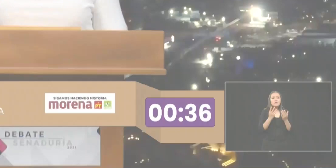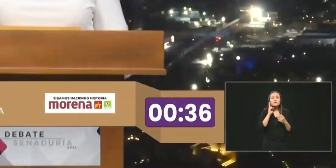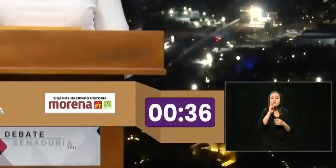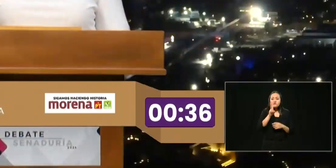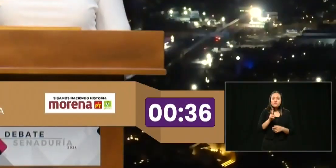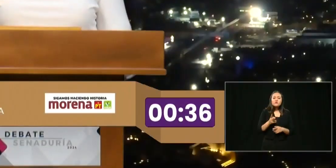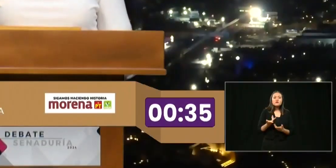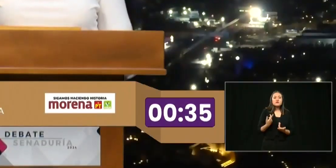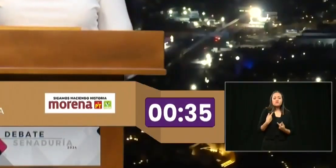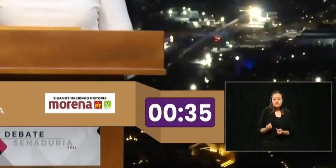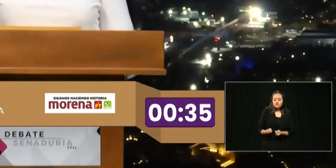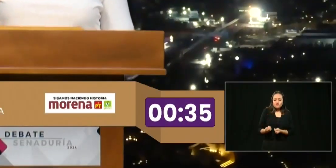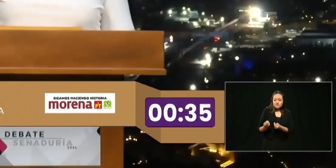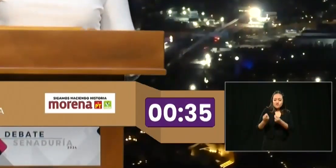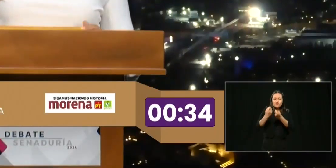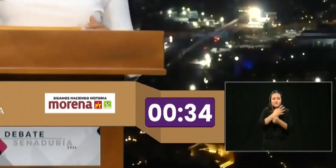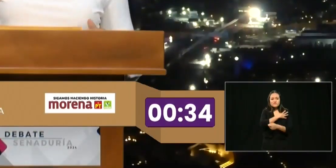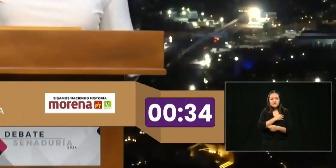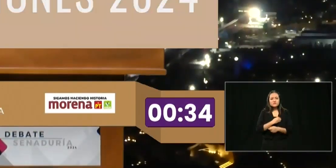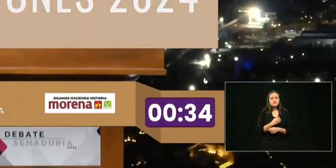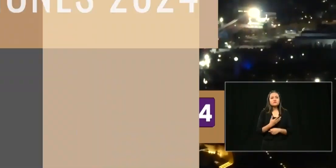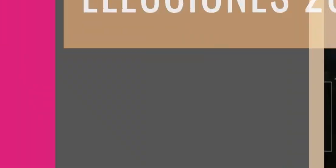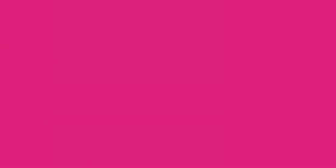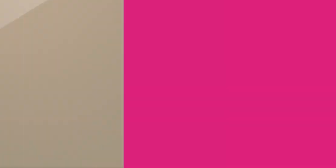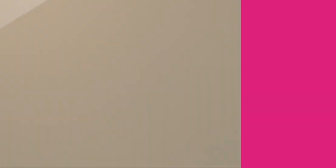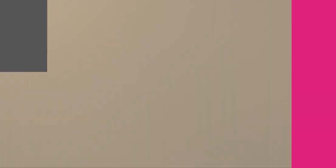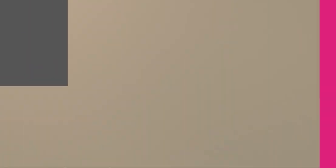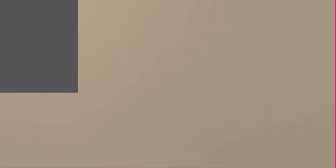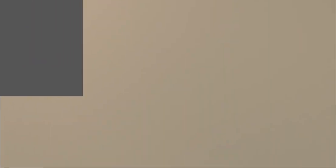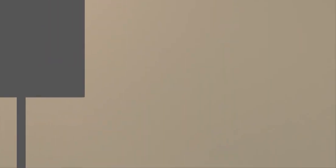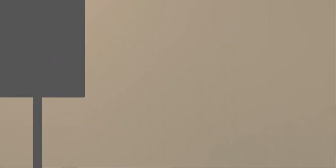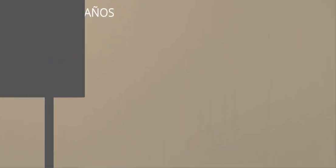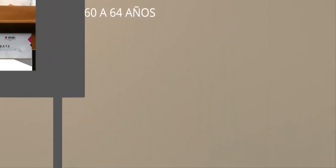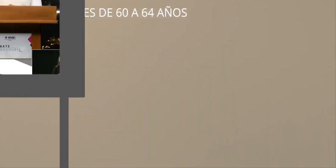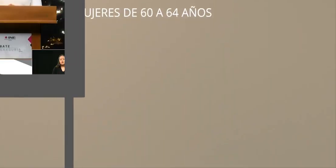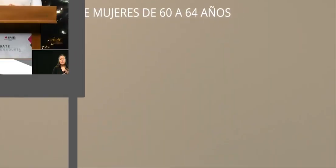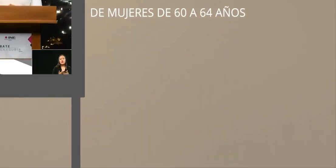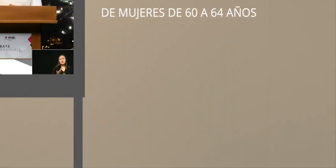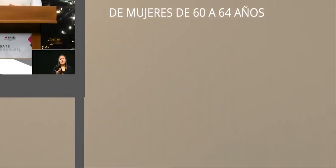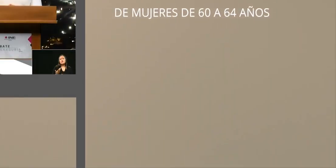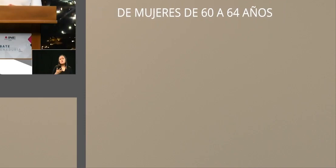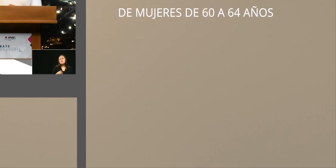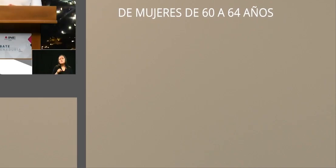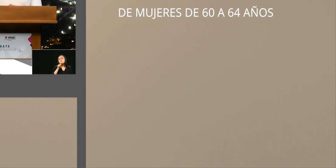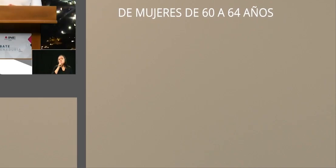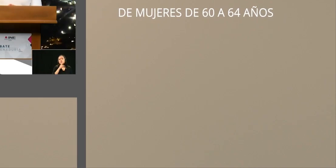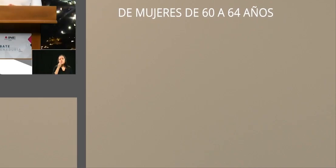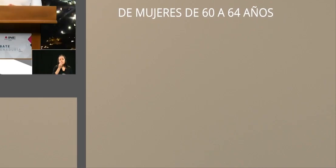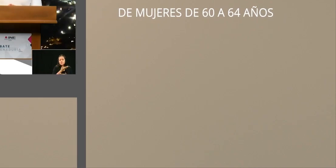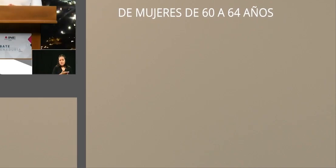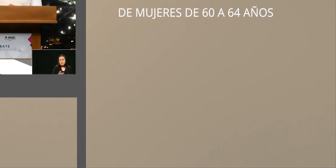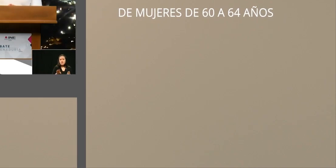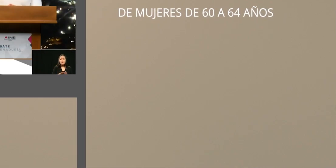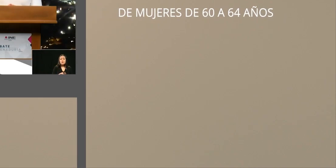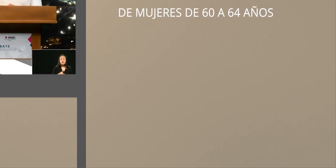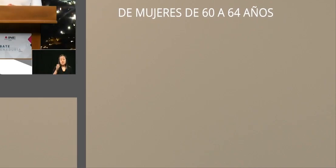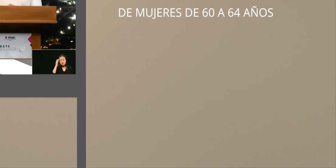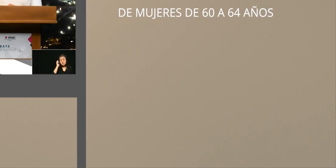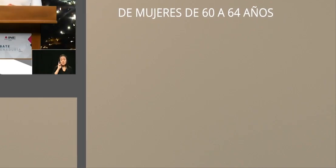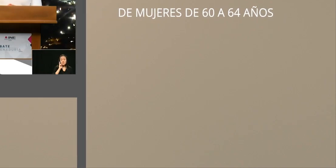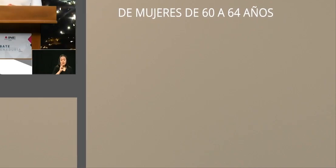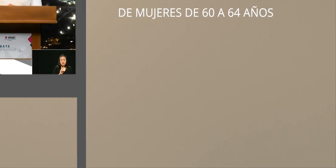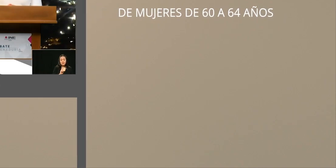federalismo igualdad sustantiva juventud y salud Lis Sánchez de la coalición sigamos haciendo historia impulsará incrementos